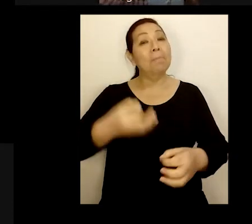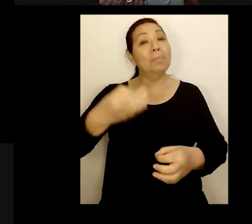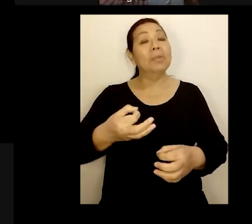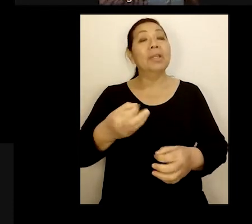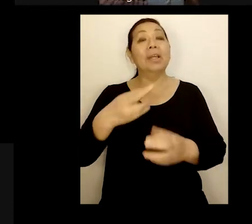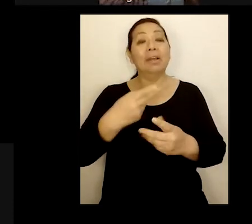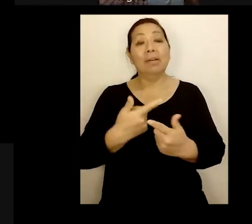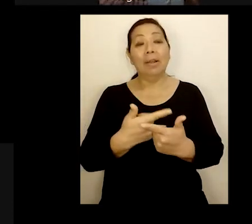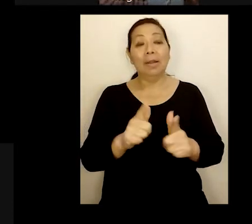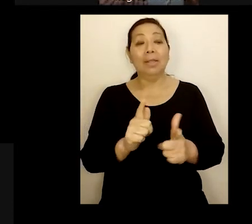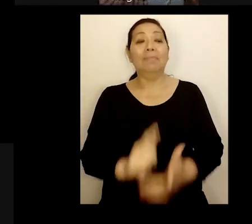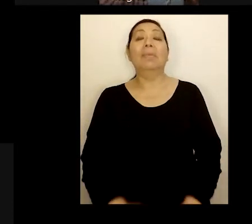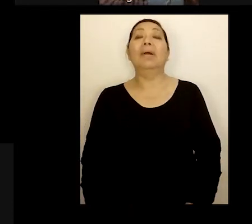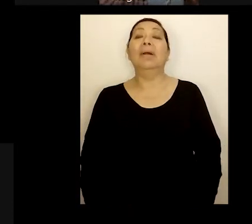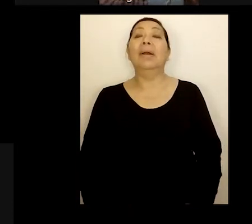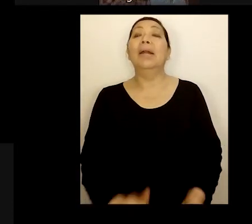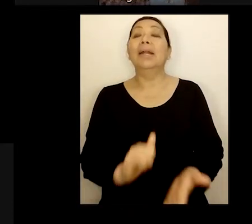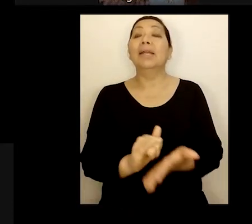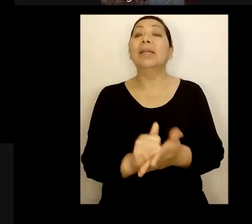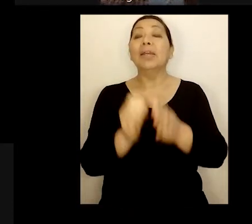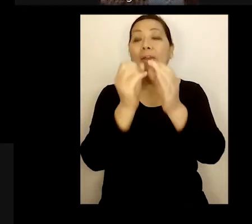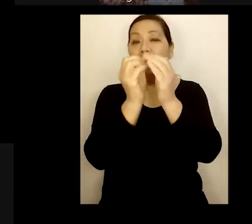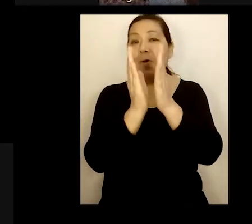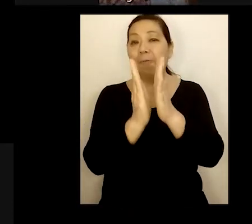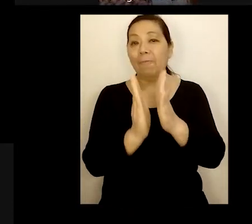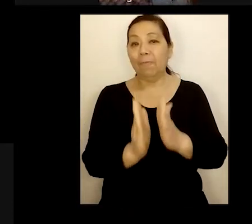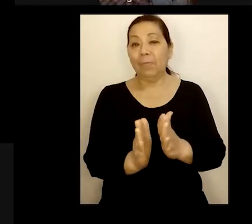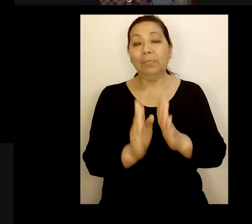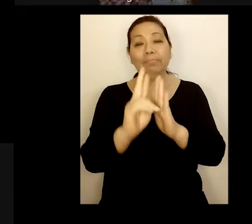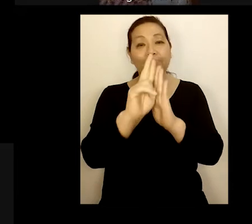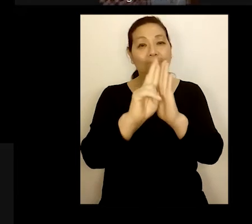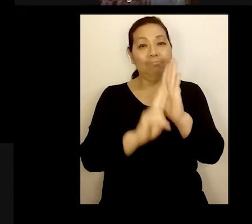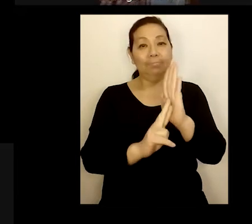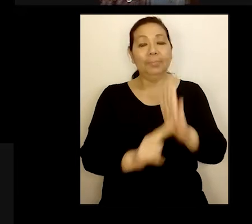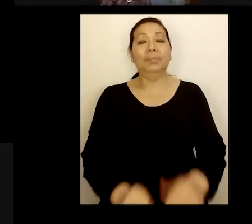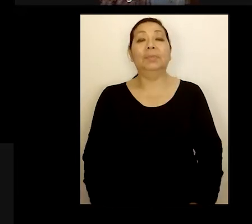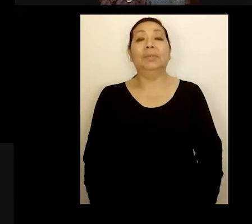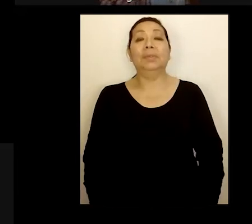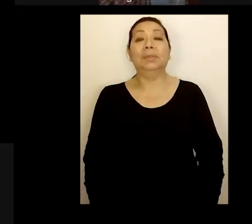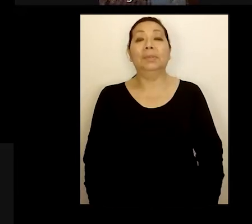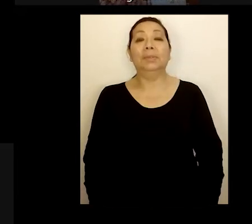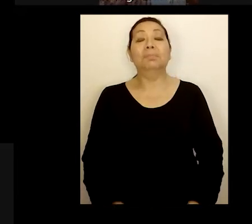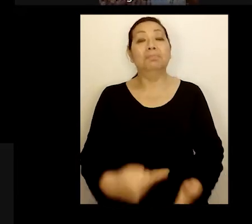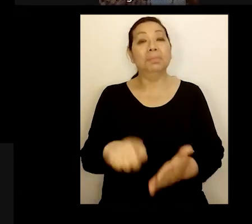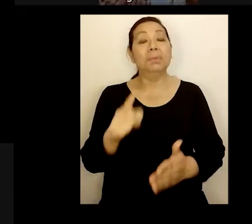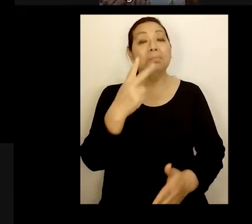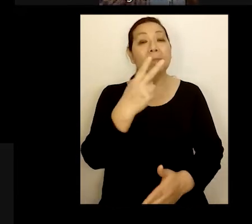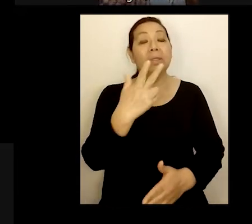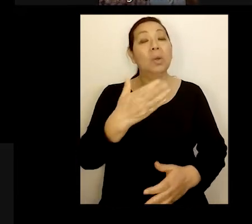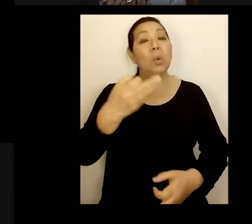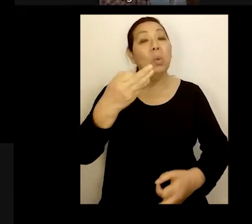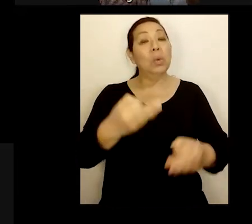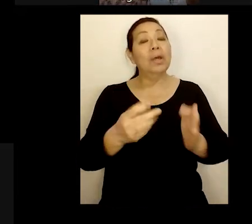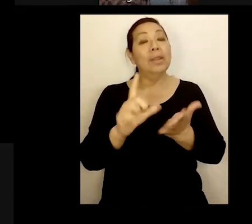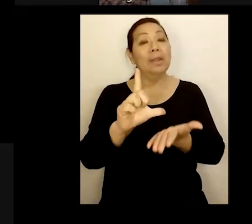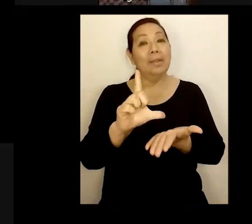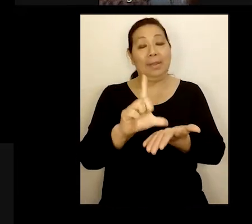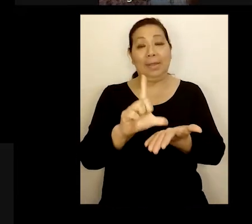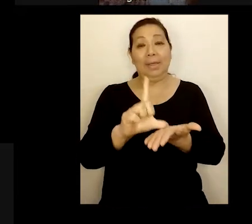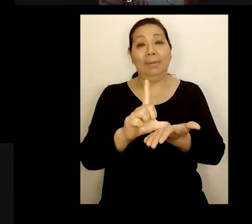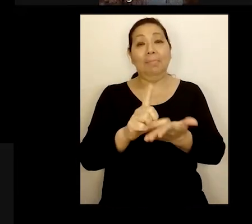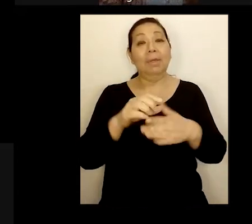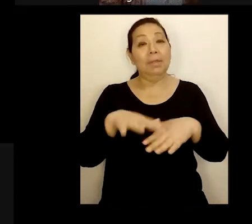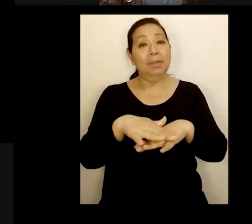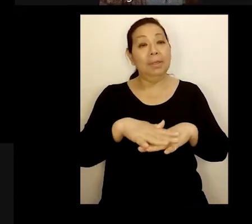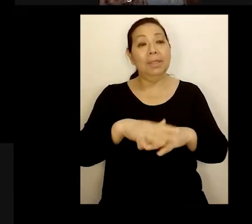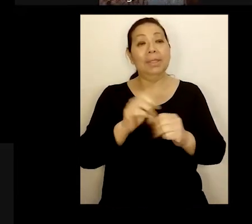de Reos Libres de Lima, que confirma la resolución o el auto emitido por el 23 Juzgado Penal de Lima, que declaró de